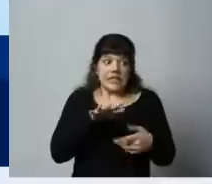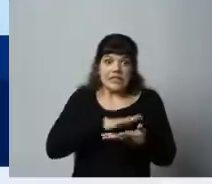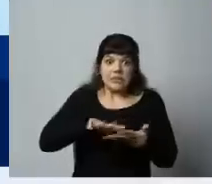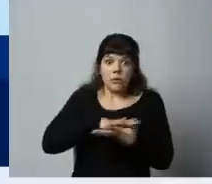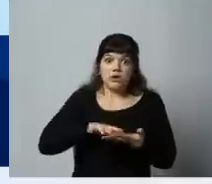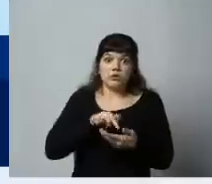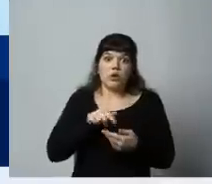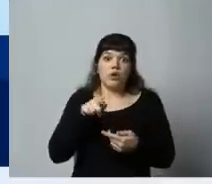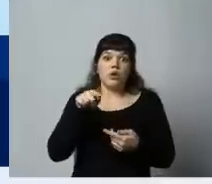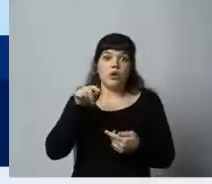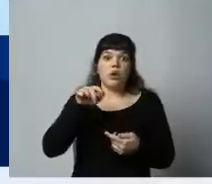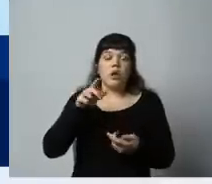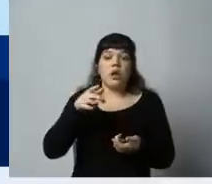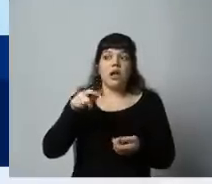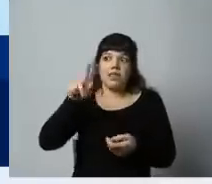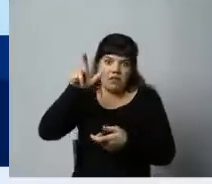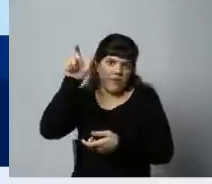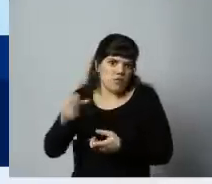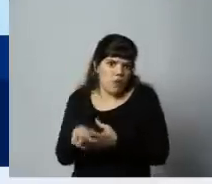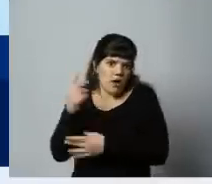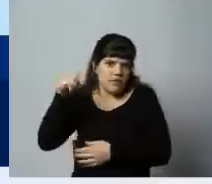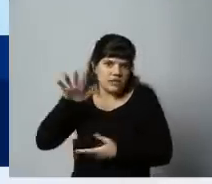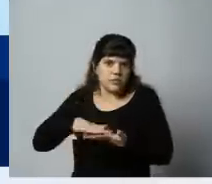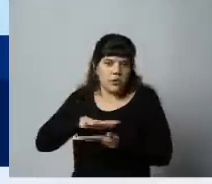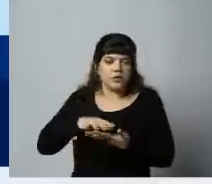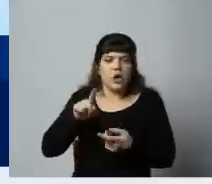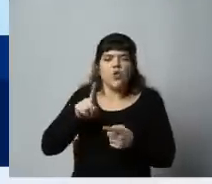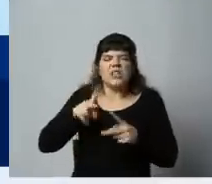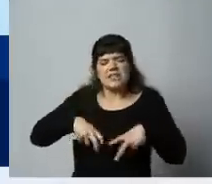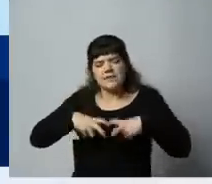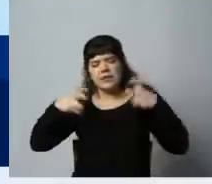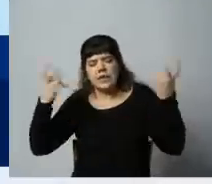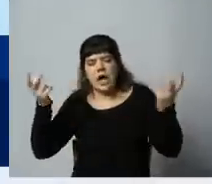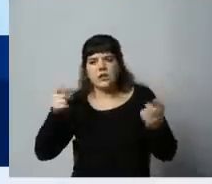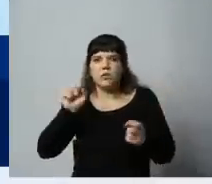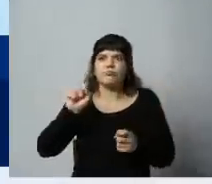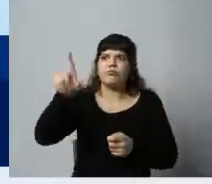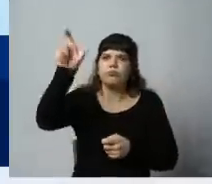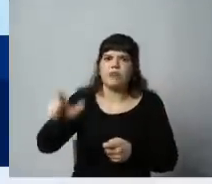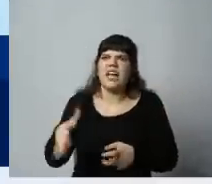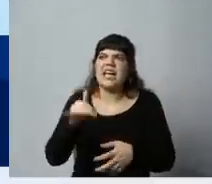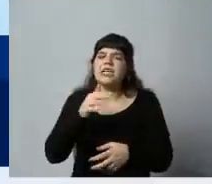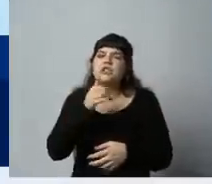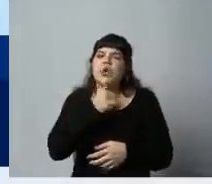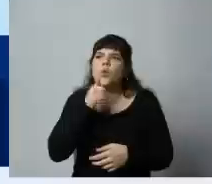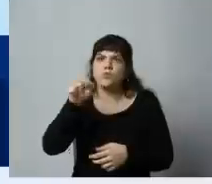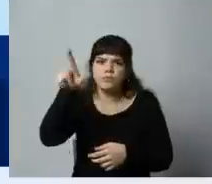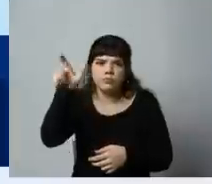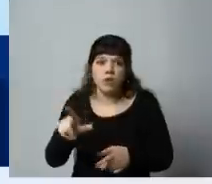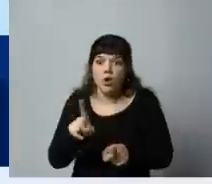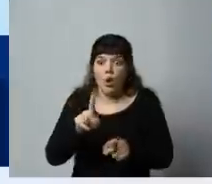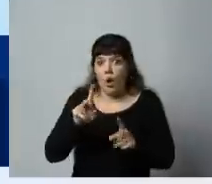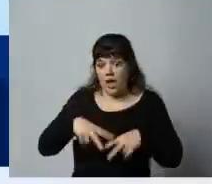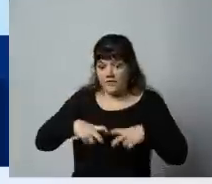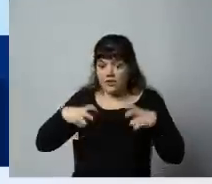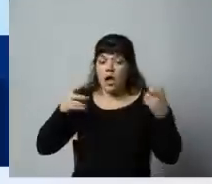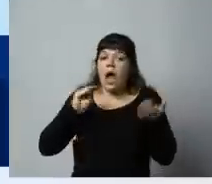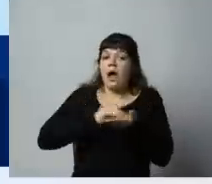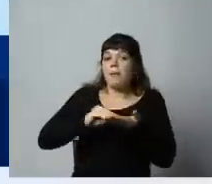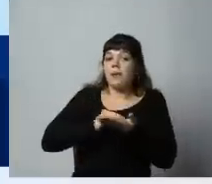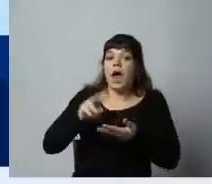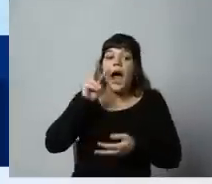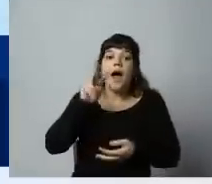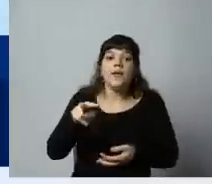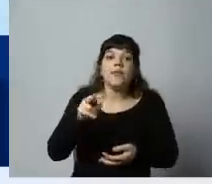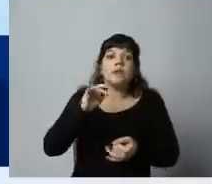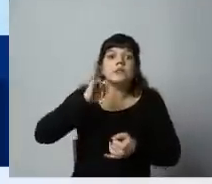Jorge Díaz no es una investigación del fallo de la fiscal Sencillamente es una investigación administrativa para ver